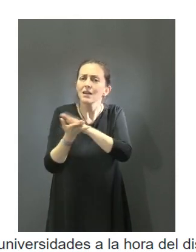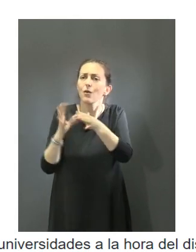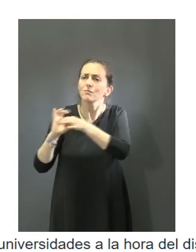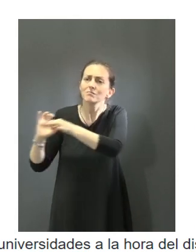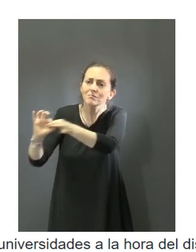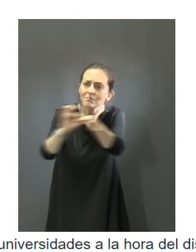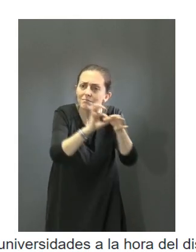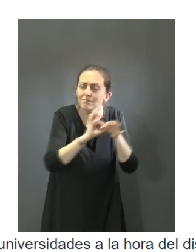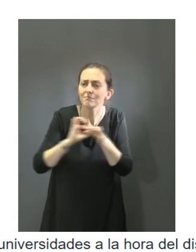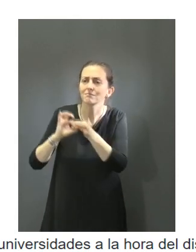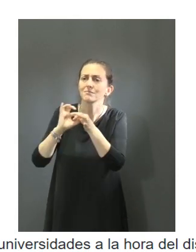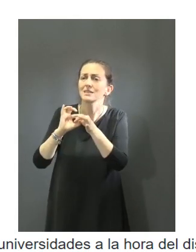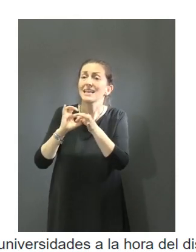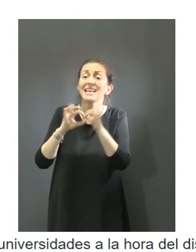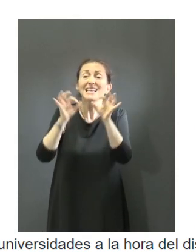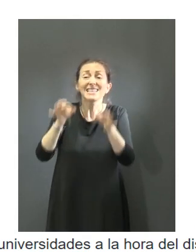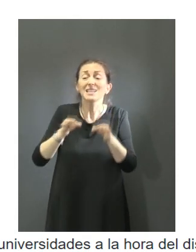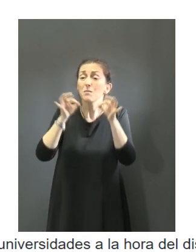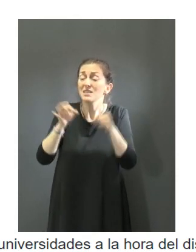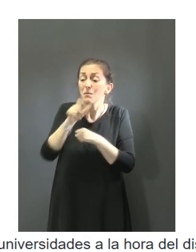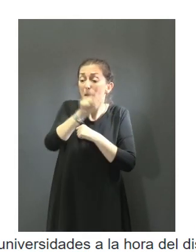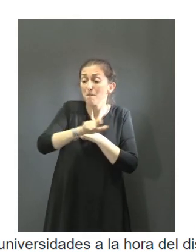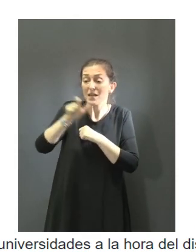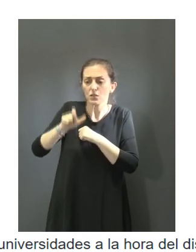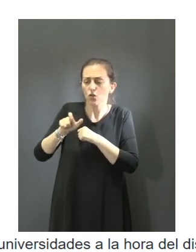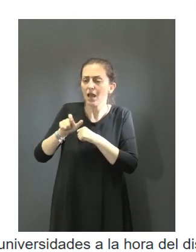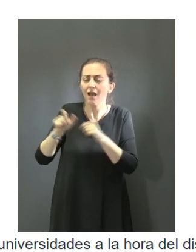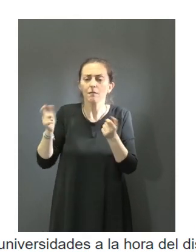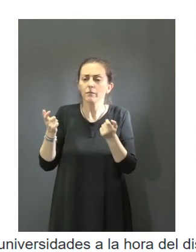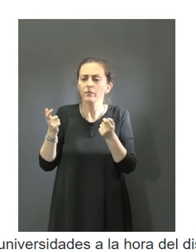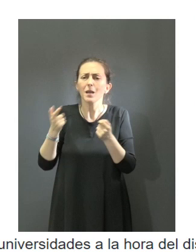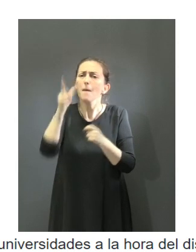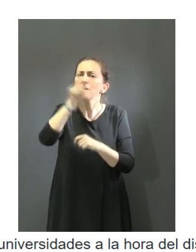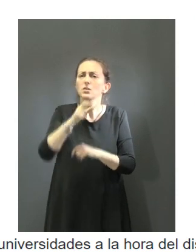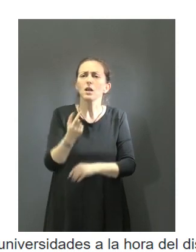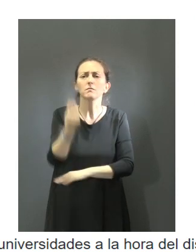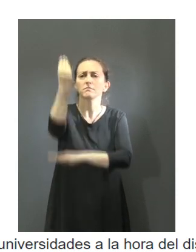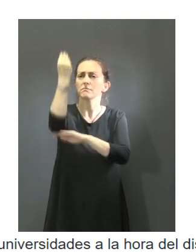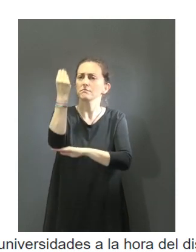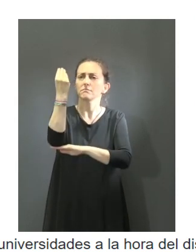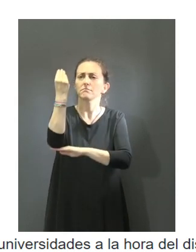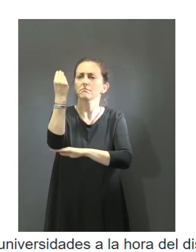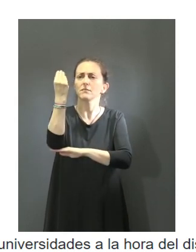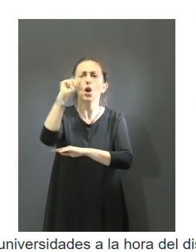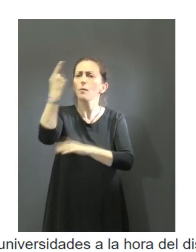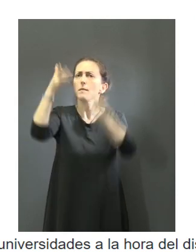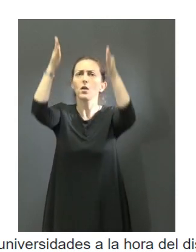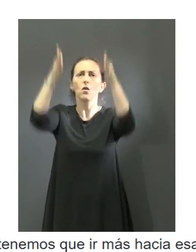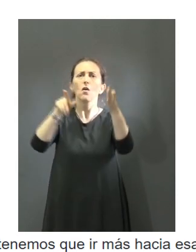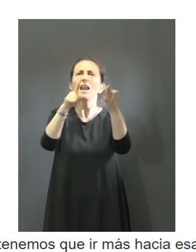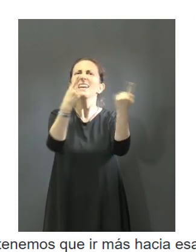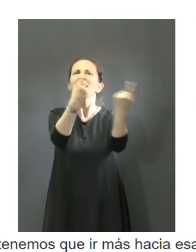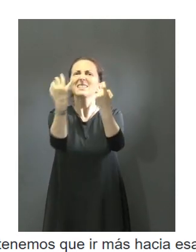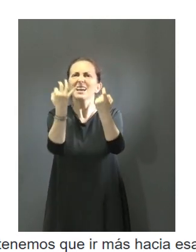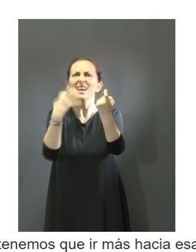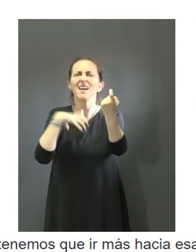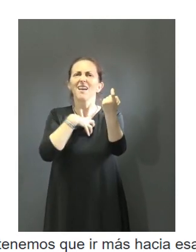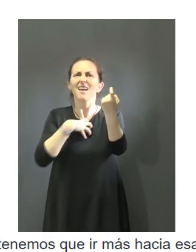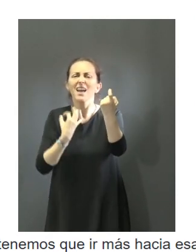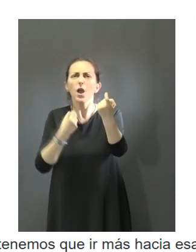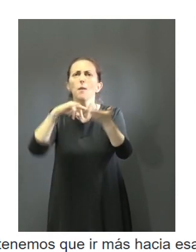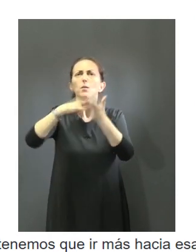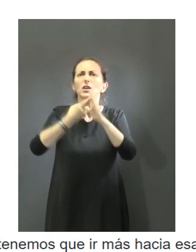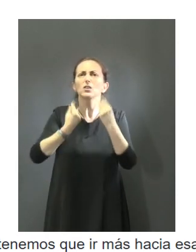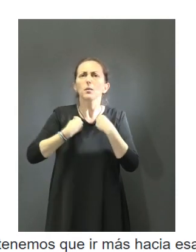y tener siempre a las personas en el medio. O sea, la persona, cuáles son sus inquietudes, cuáles son sus deseos, cuál es su proyecto de